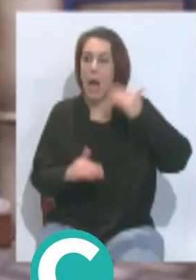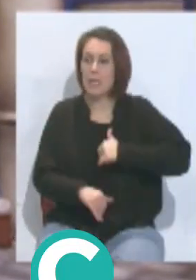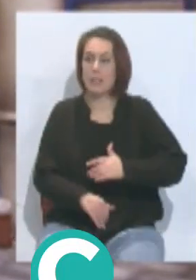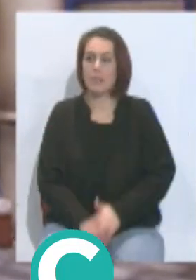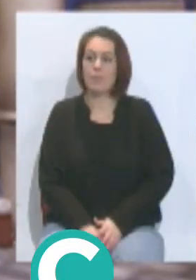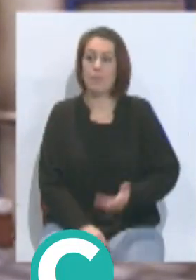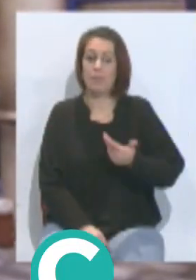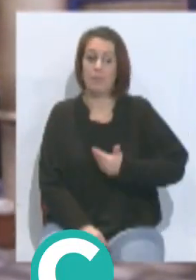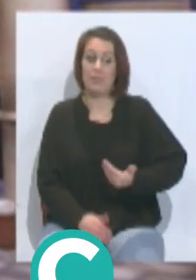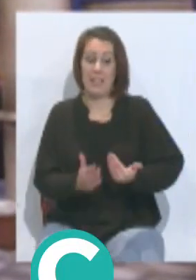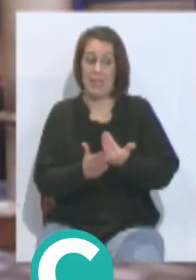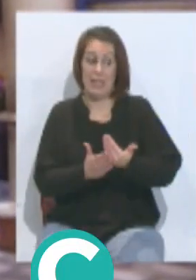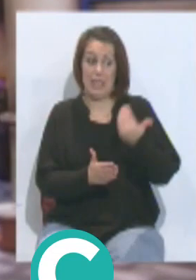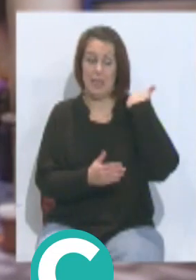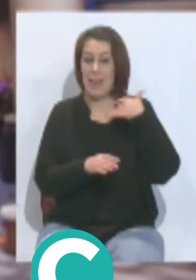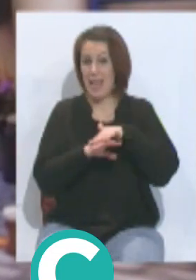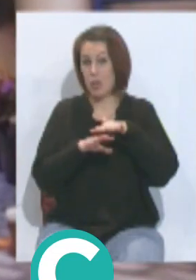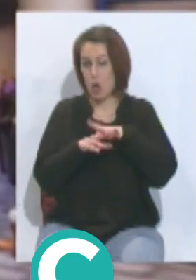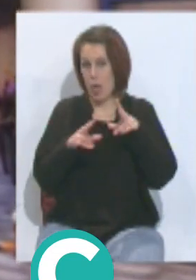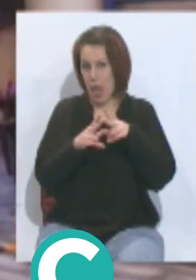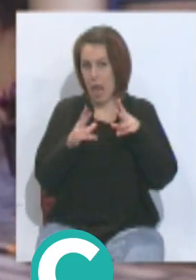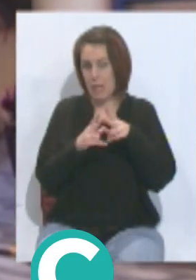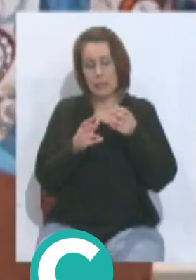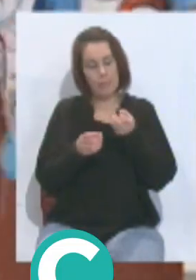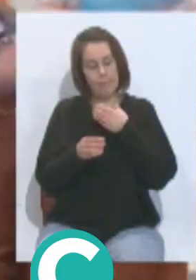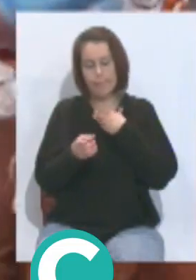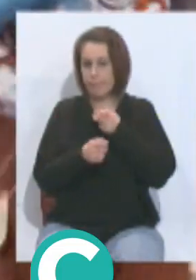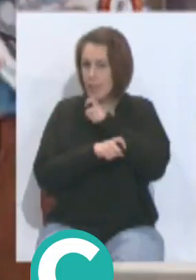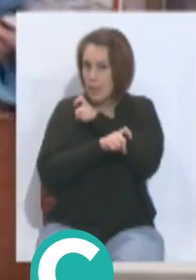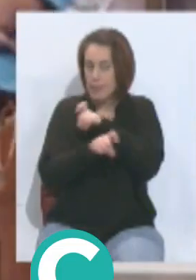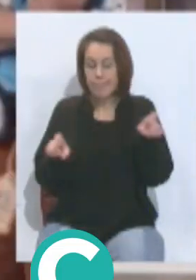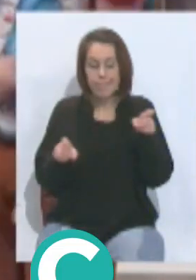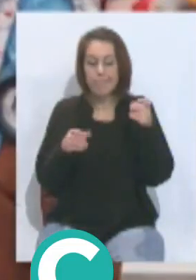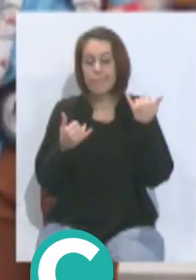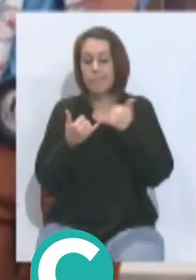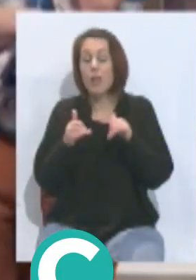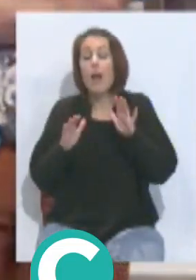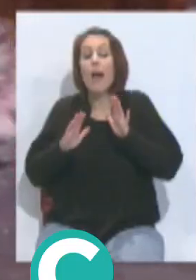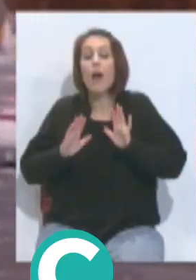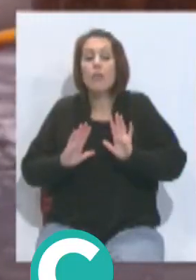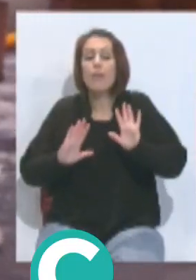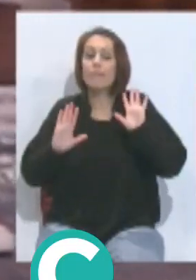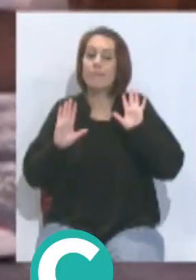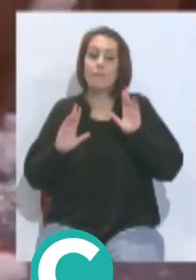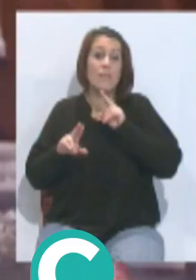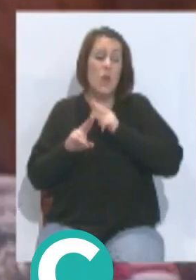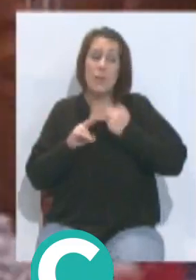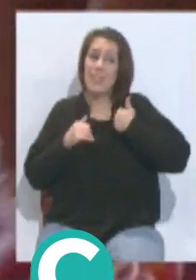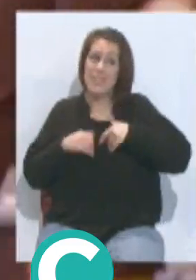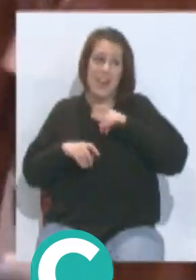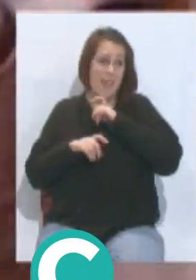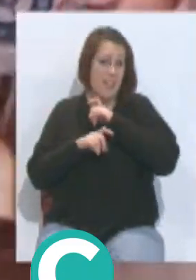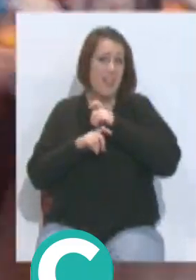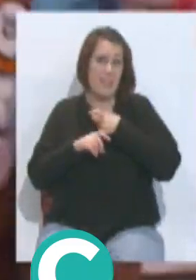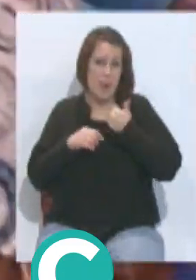Impacientes. En estos pasados días, a través de sus redes sociales, han comunicado que finalmente, y a pesar de que tenían el nombre